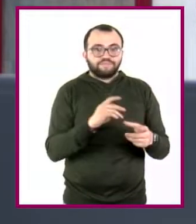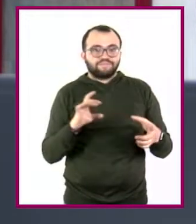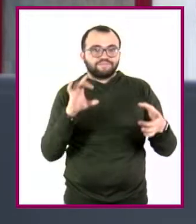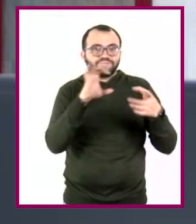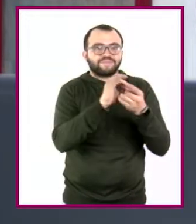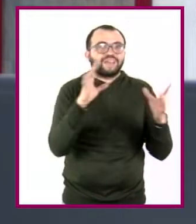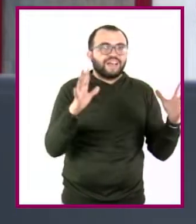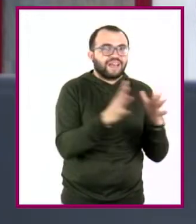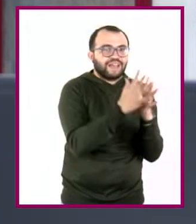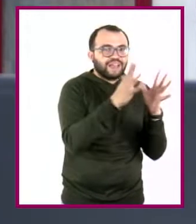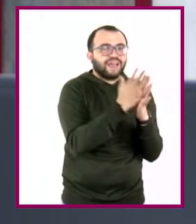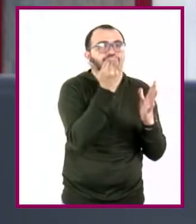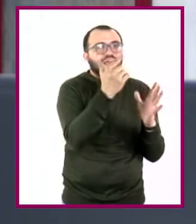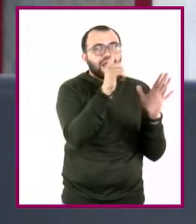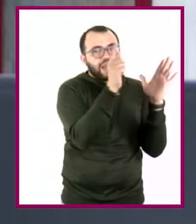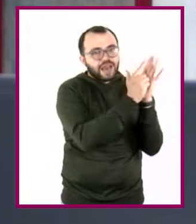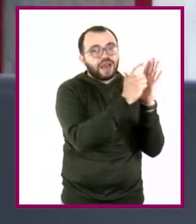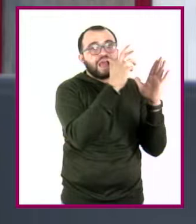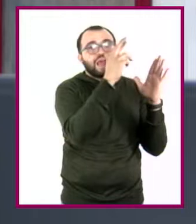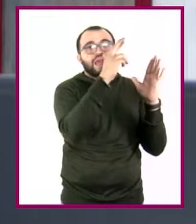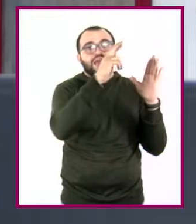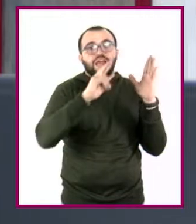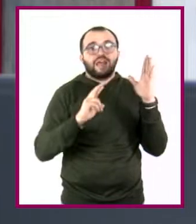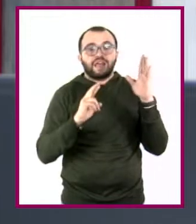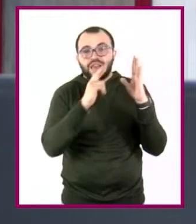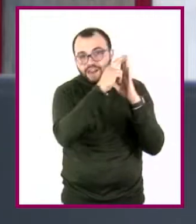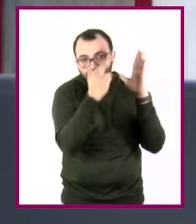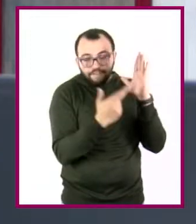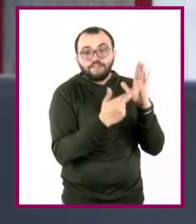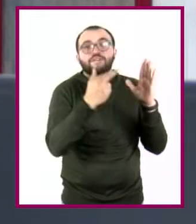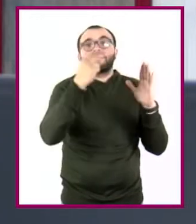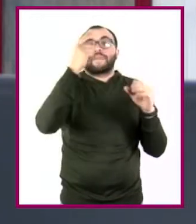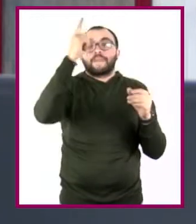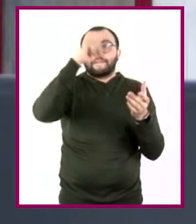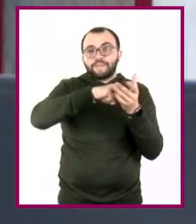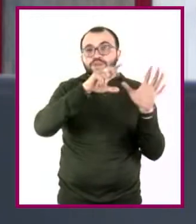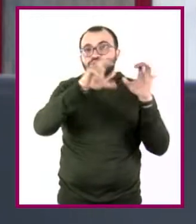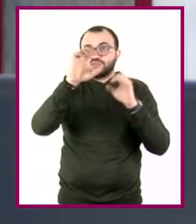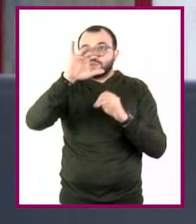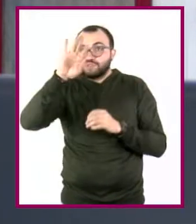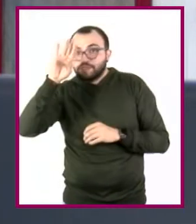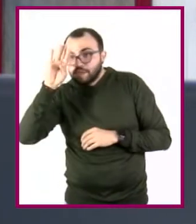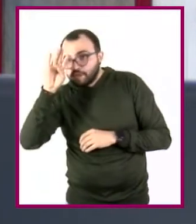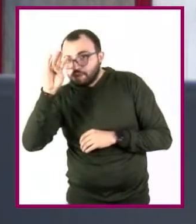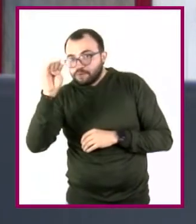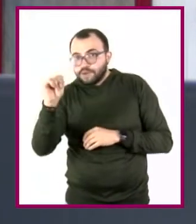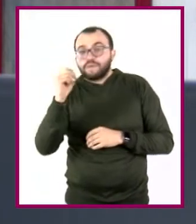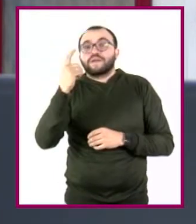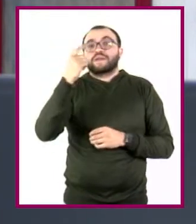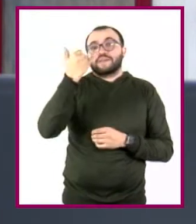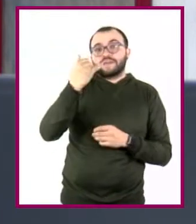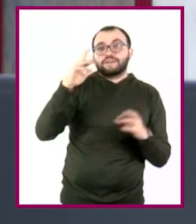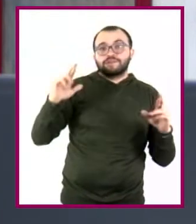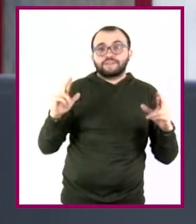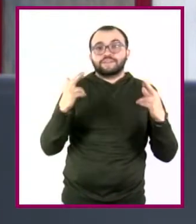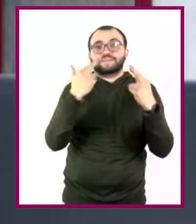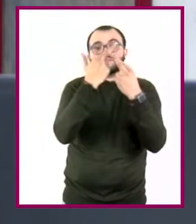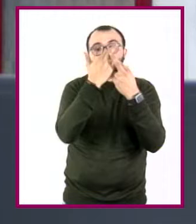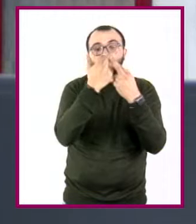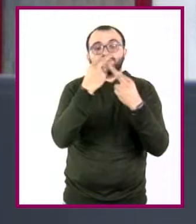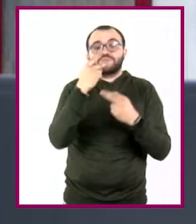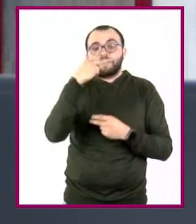guerra y las leyes de reforma de 1859 y 1861, y la Revolución Mexicana de